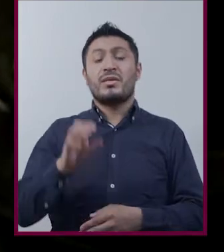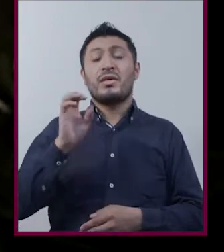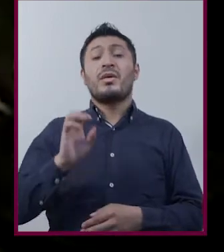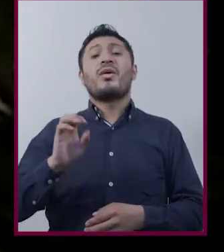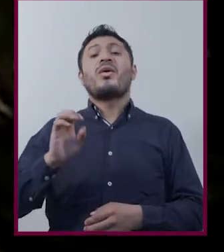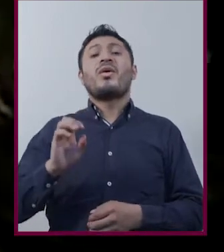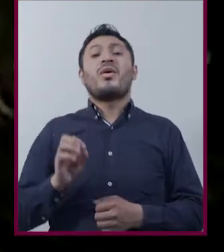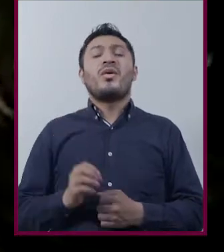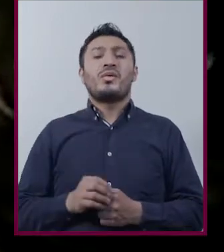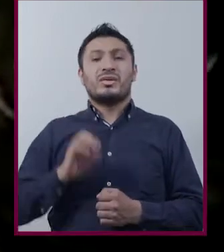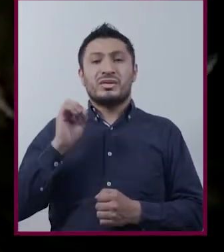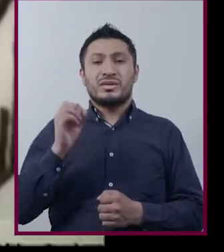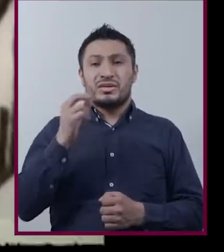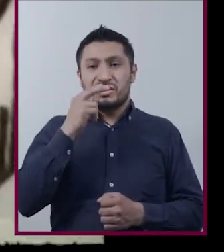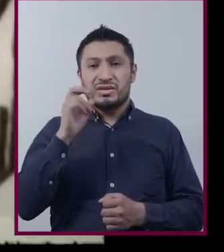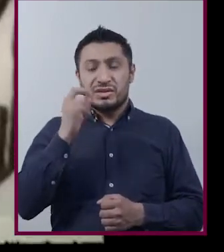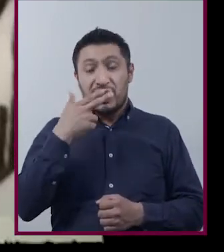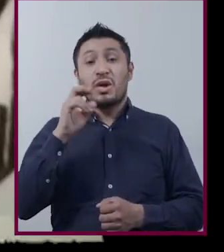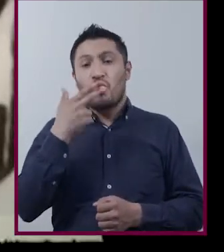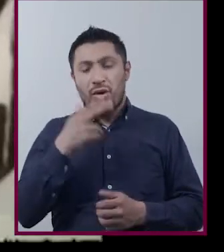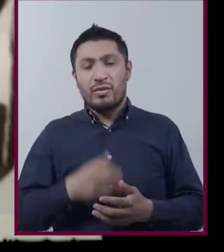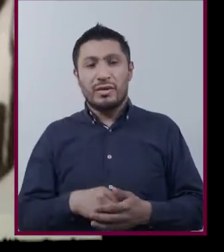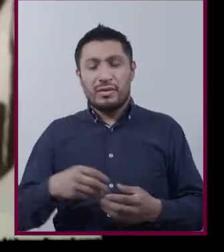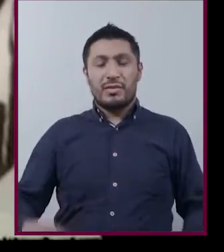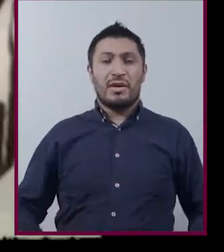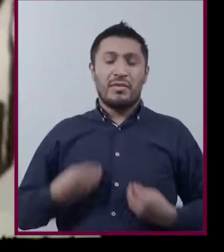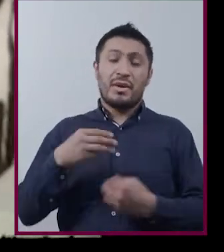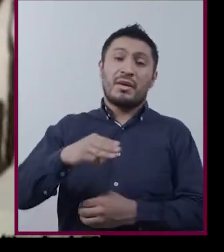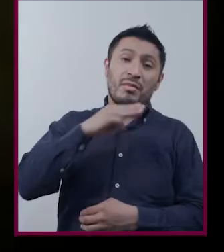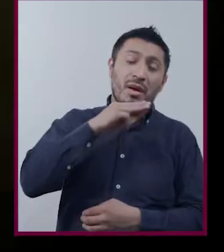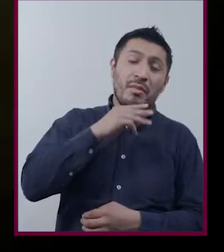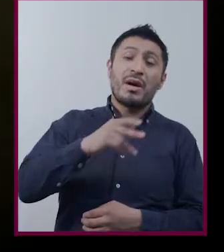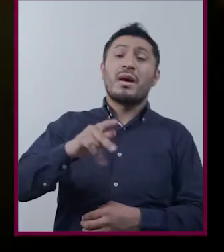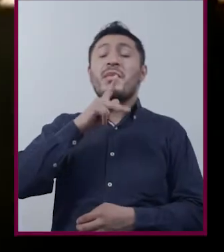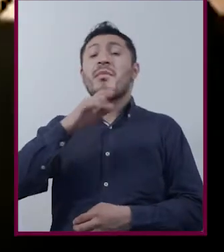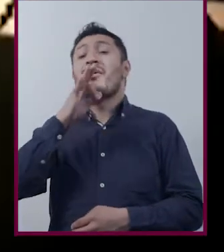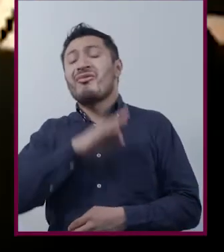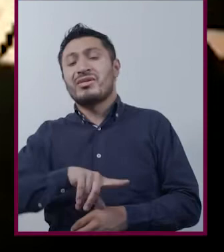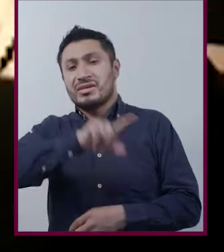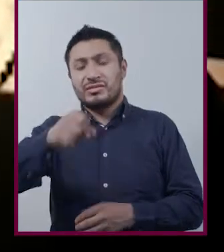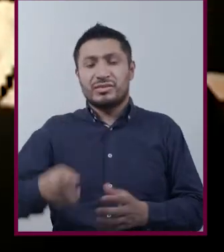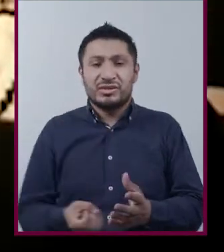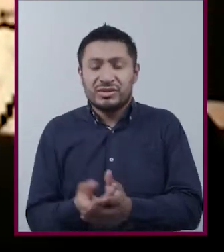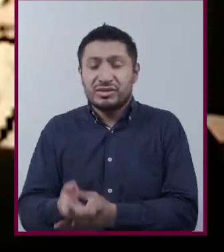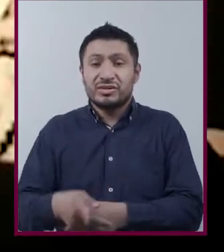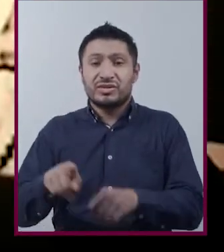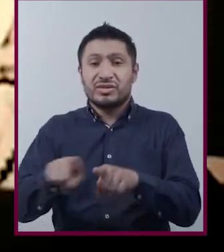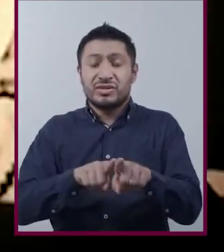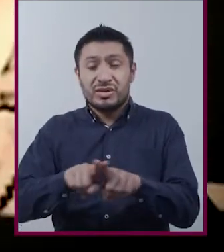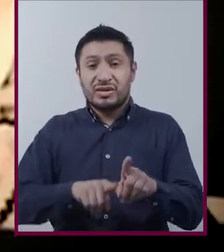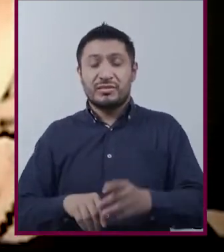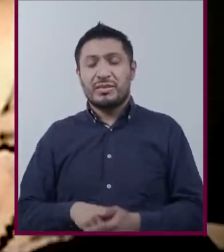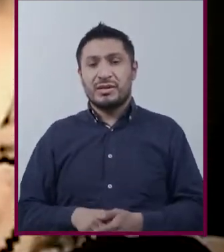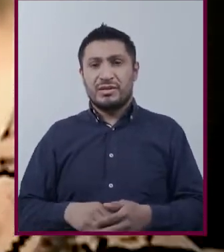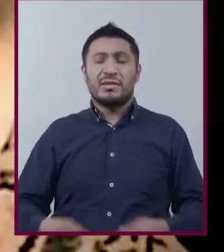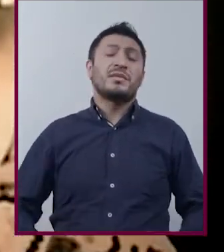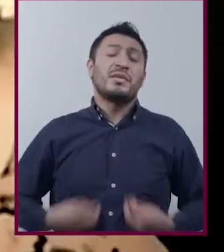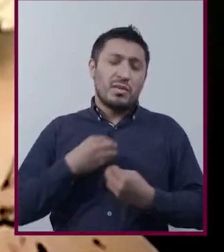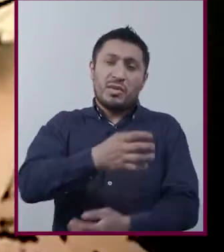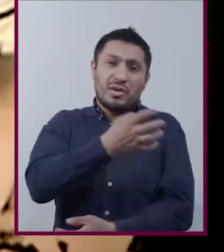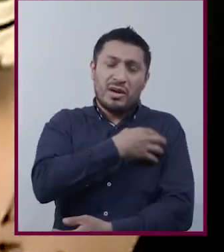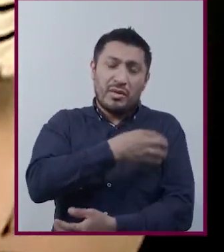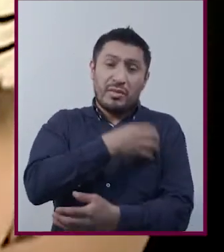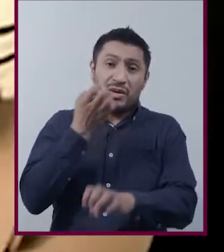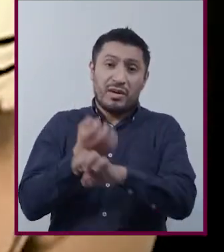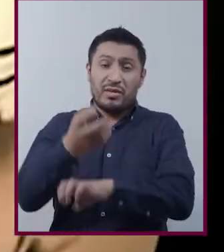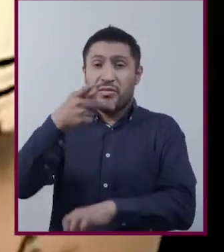Allí vivió con su madre y su padrastro, y después nació su hermana. Hay quien dice que también vivió en la capital del estado, pero